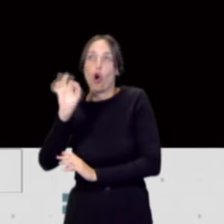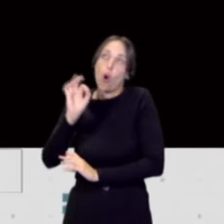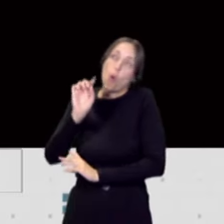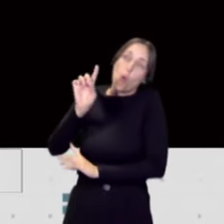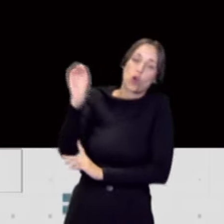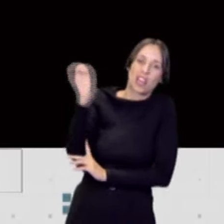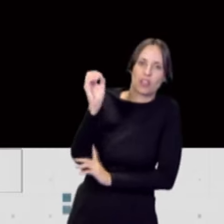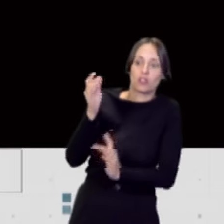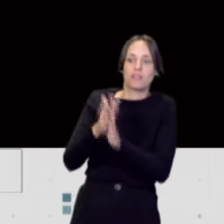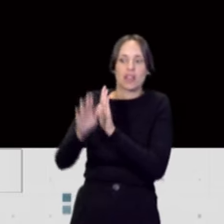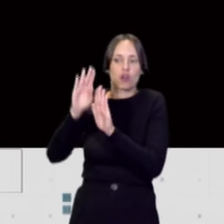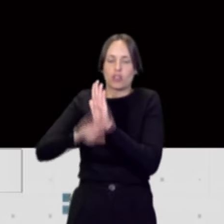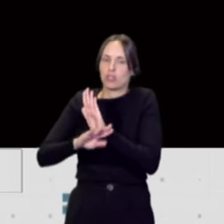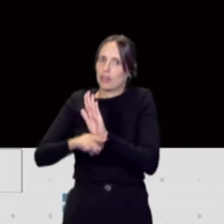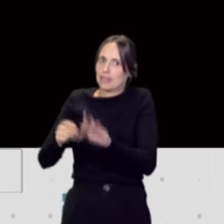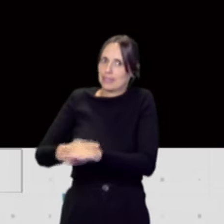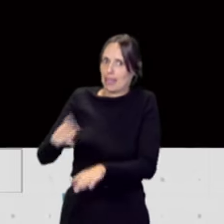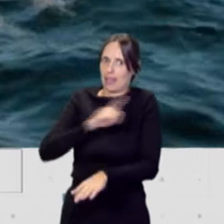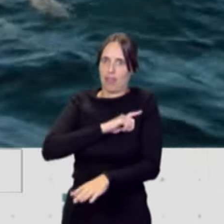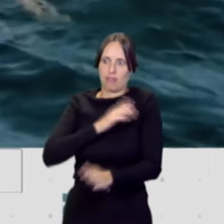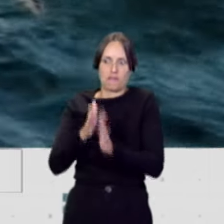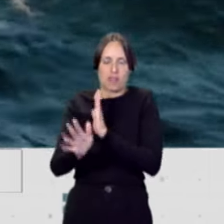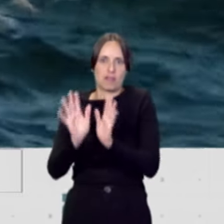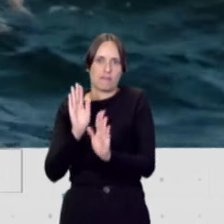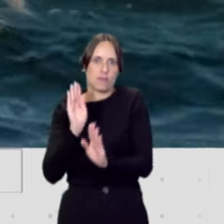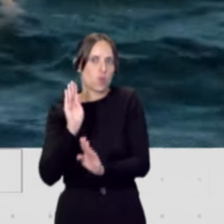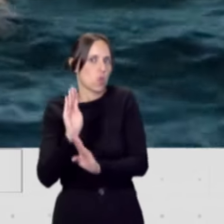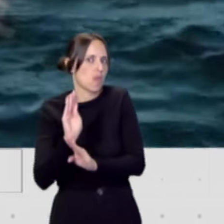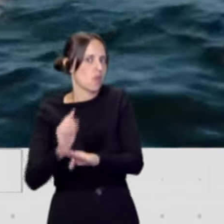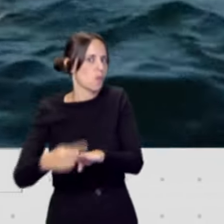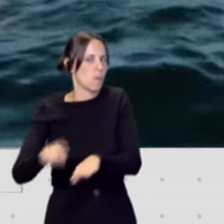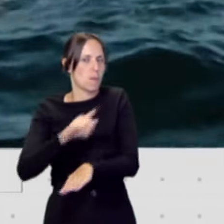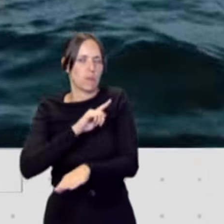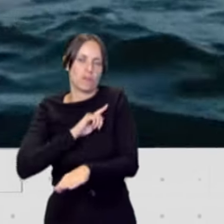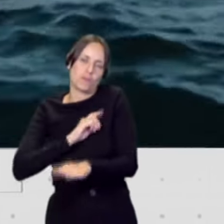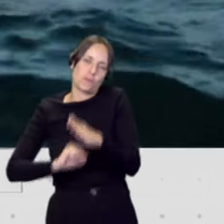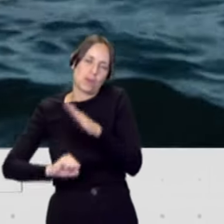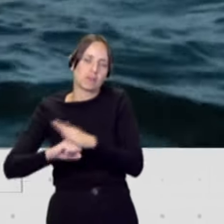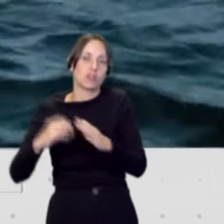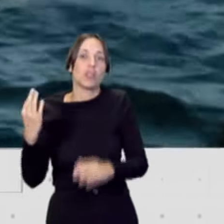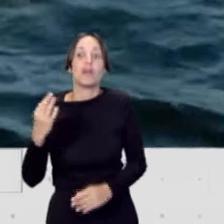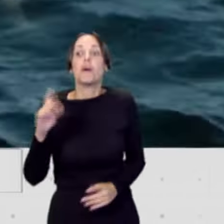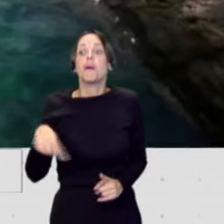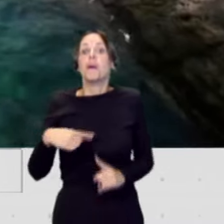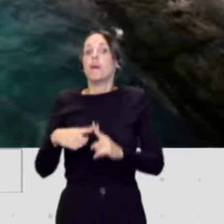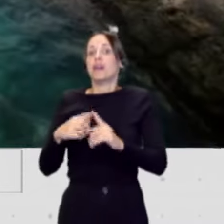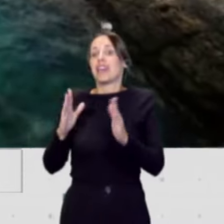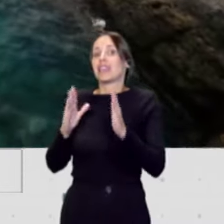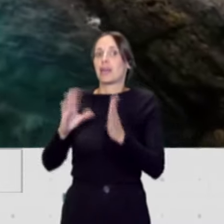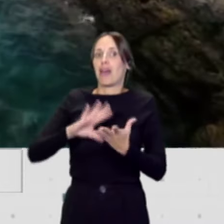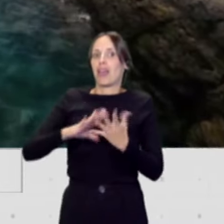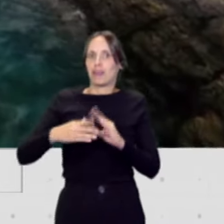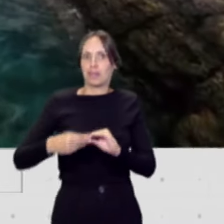condiciones extremas para tener mucha precaución. Obviamente hay que pasar por una etapa de adaptación para